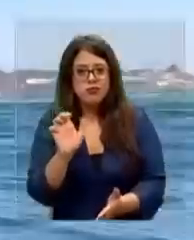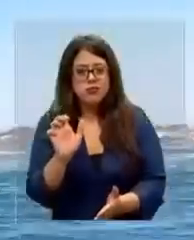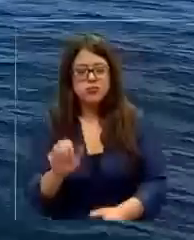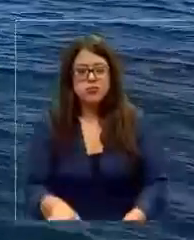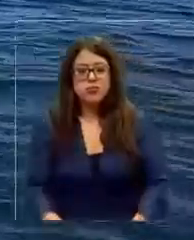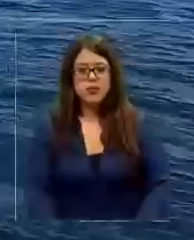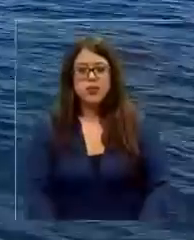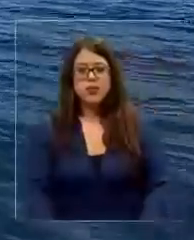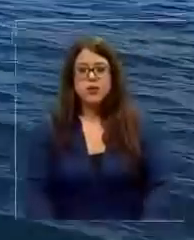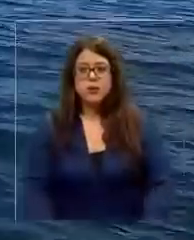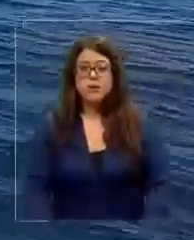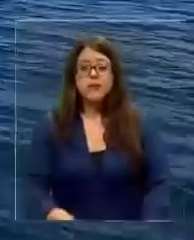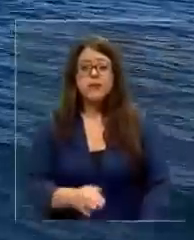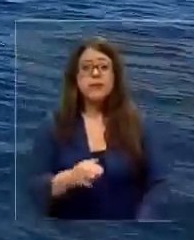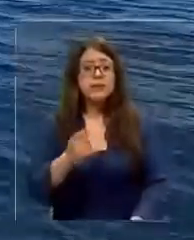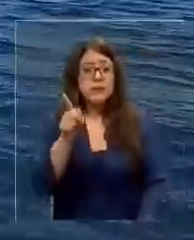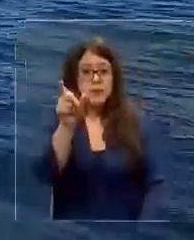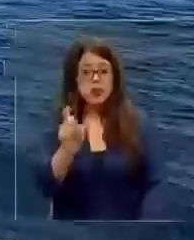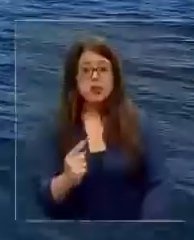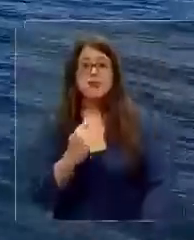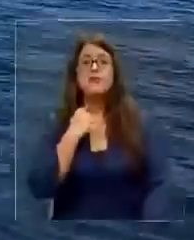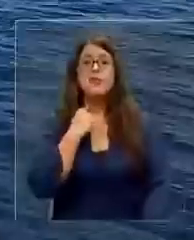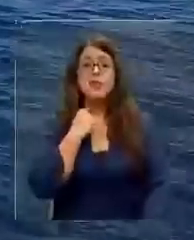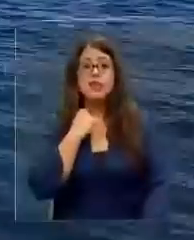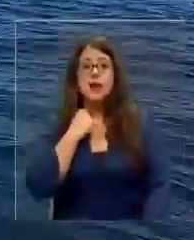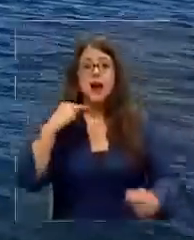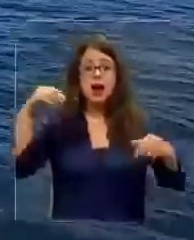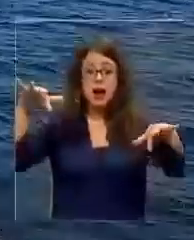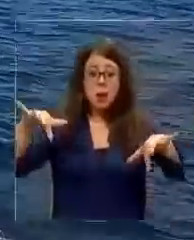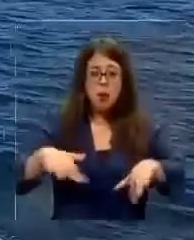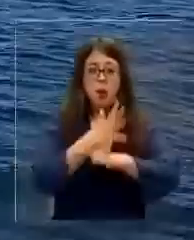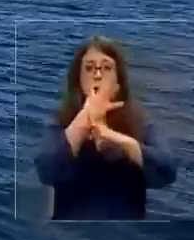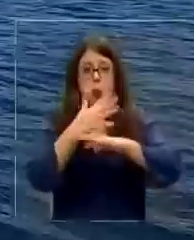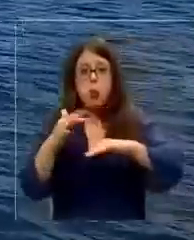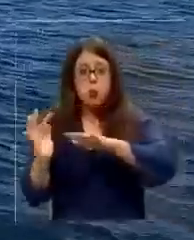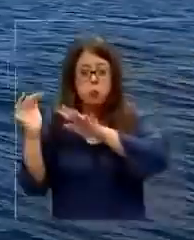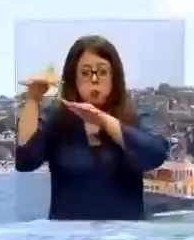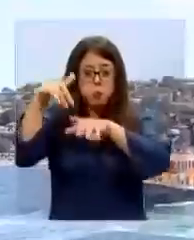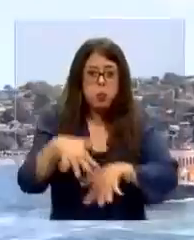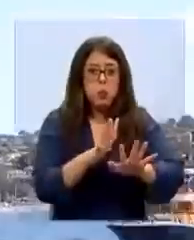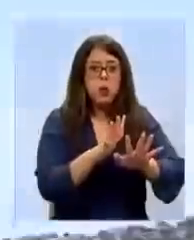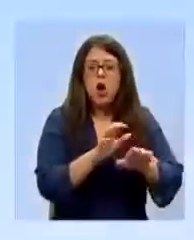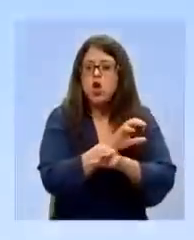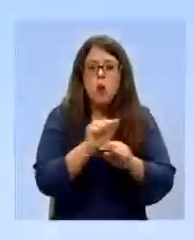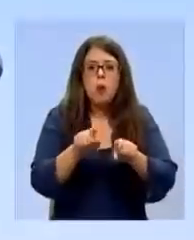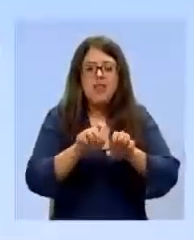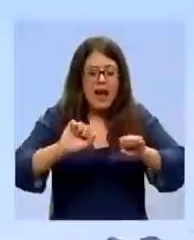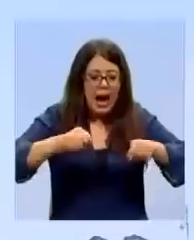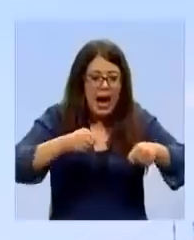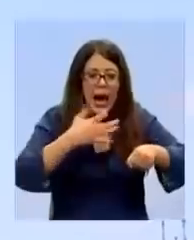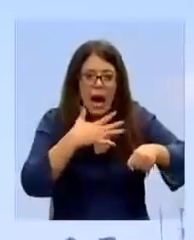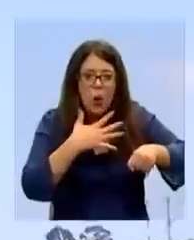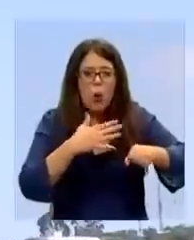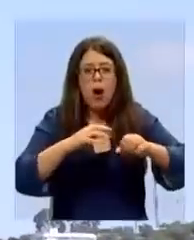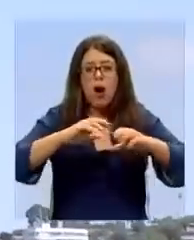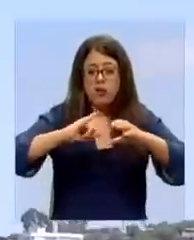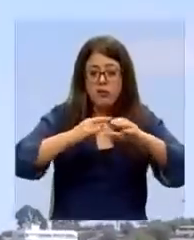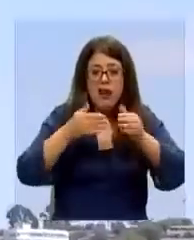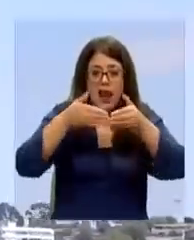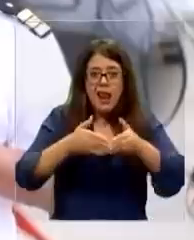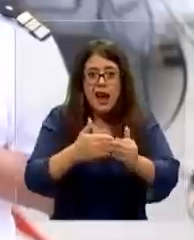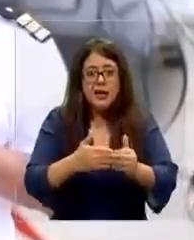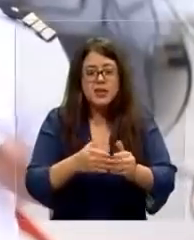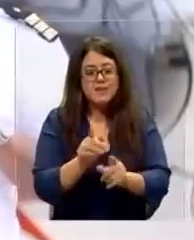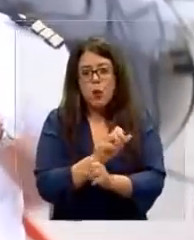marítima. Cuando la víctima está la rompiente, no se puede acercar generalmente ni una moto de agua, ni menos una lancha. Es por esto